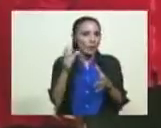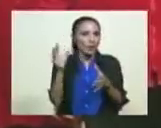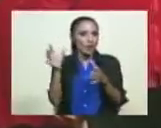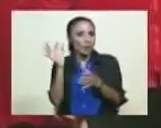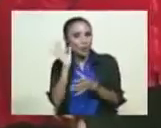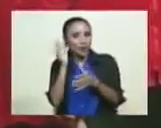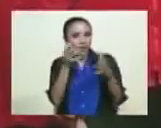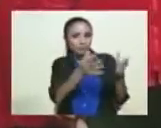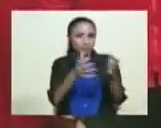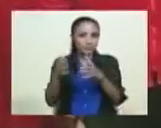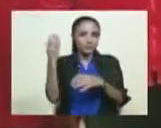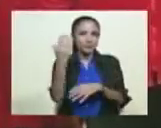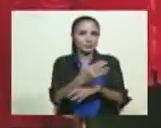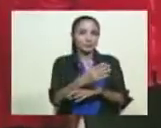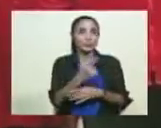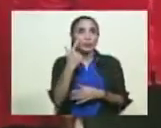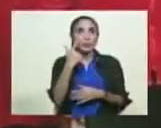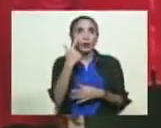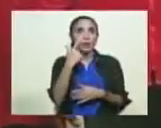vamos a afinar la voz.